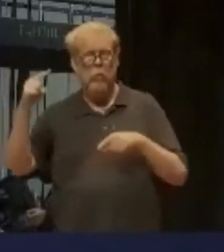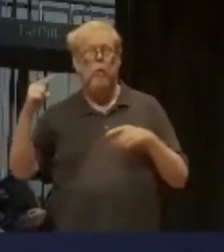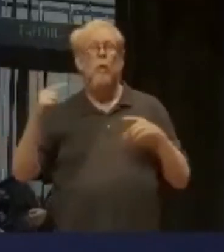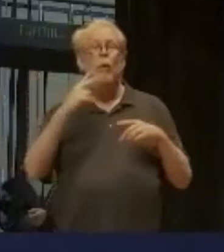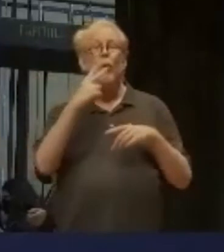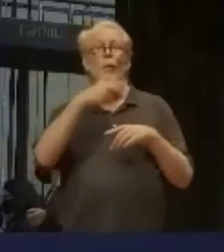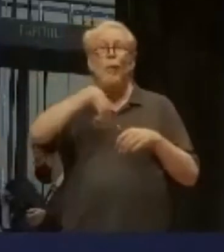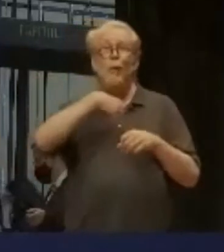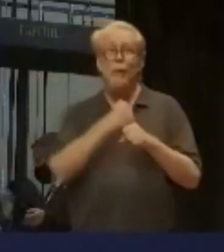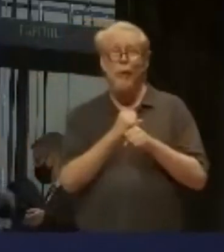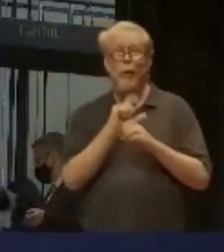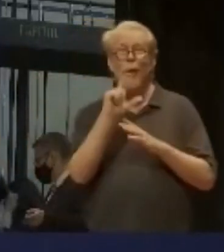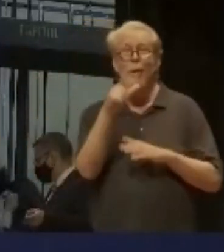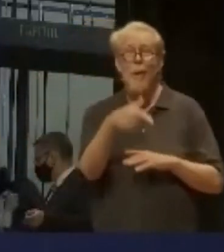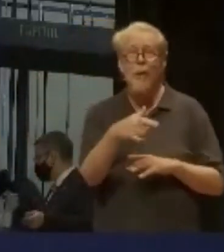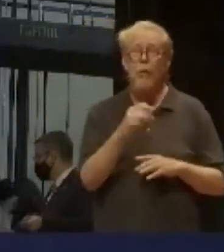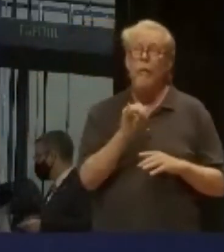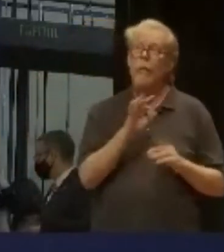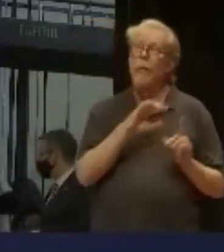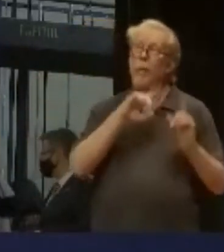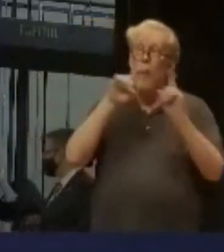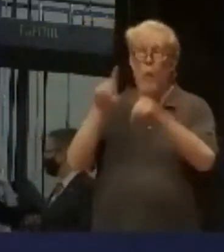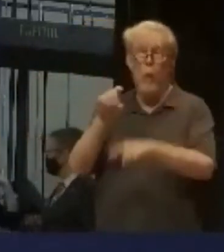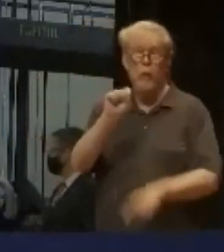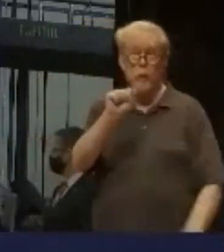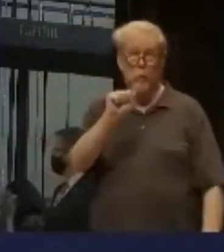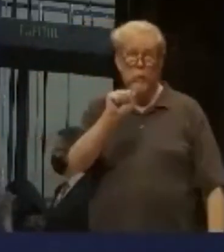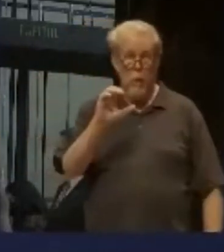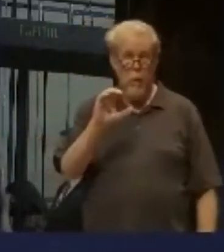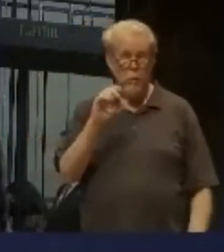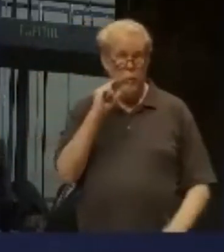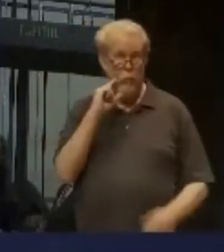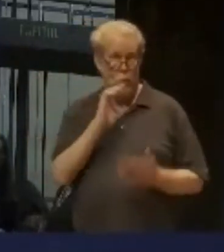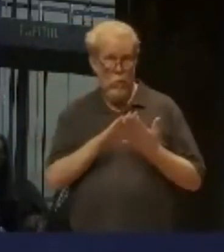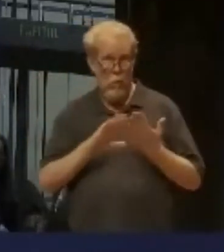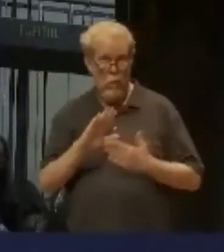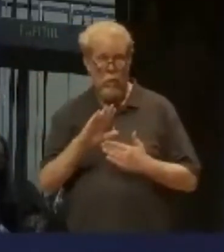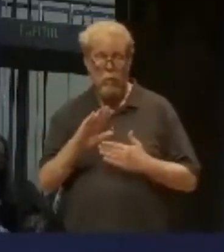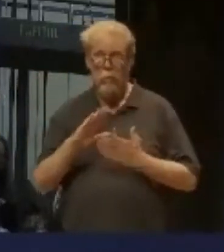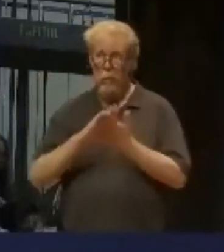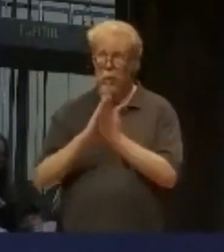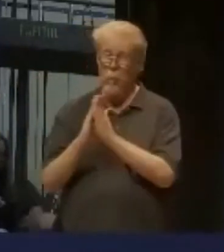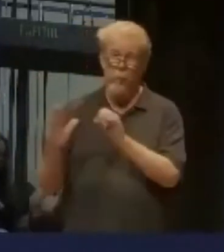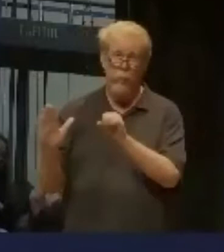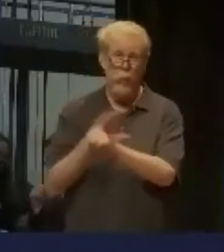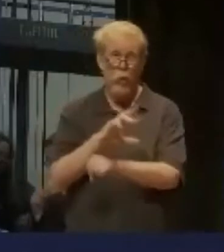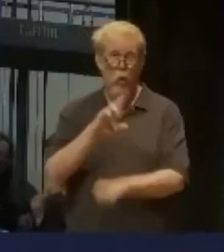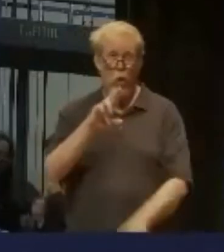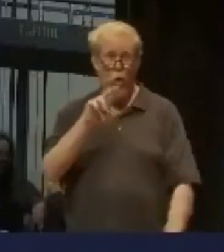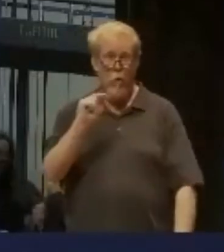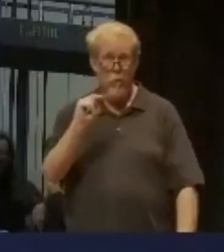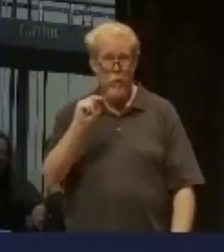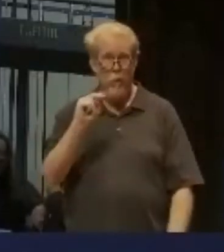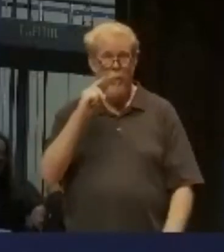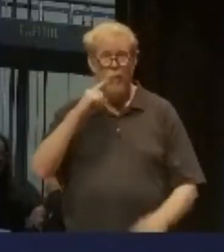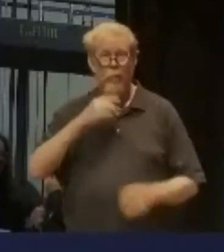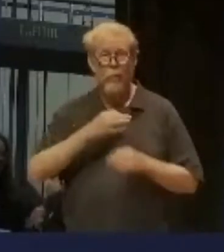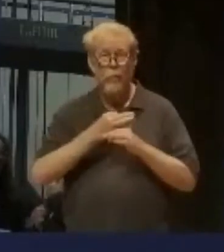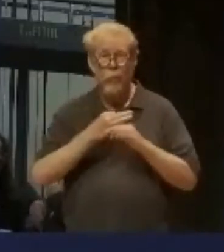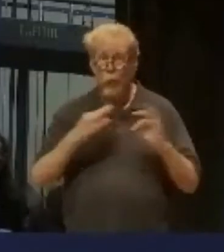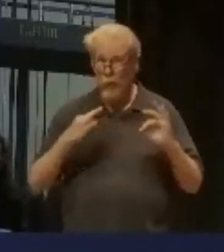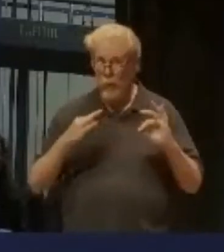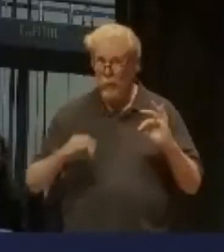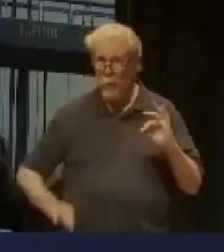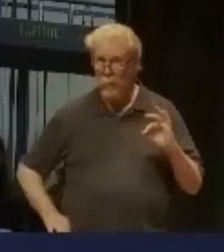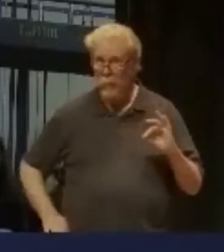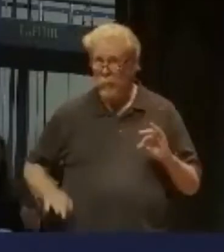técnico antes del diploma de bachillerato. Si se mantienen en el Colegio de San Antonio, 2 años después, ya son enfermeras